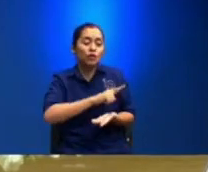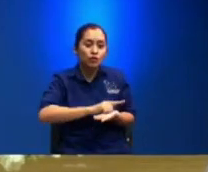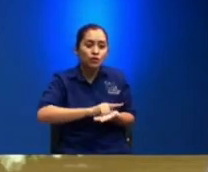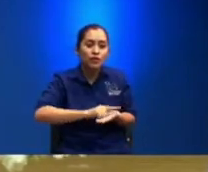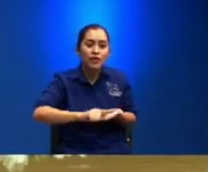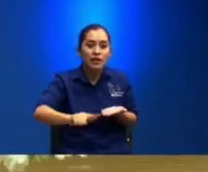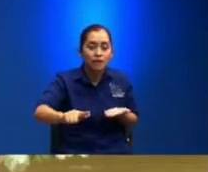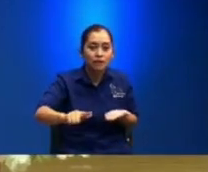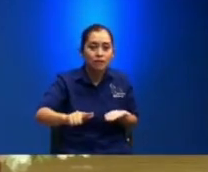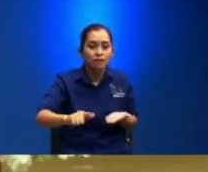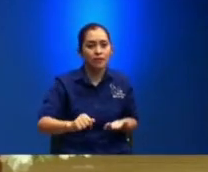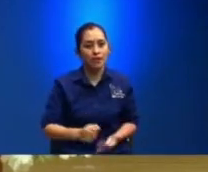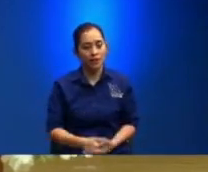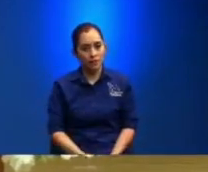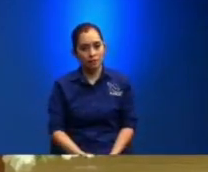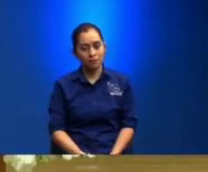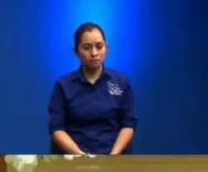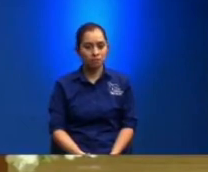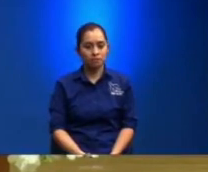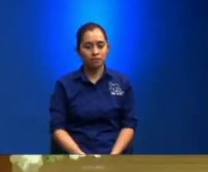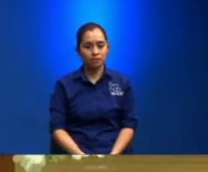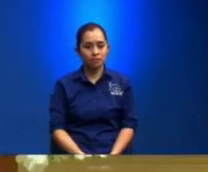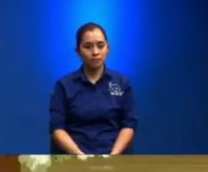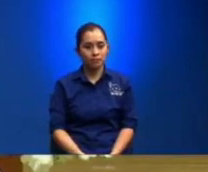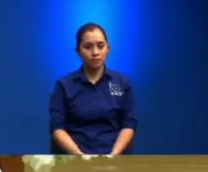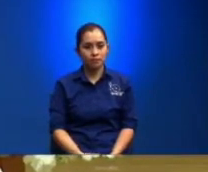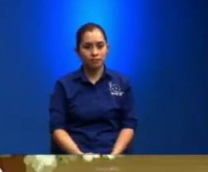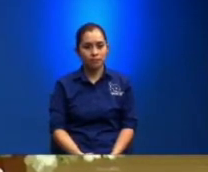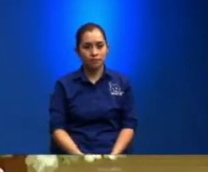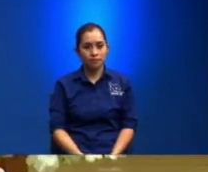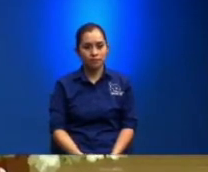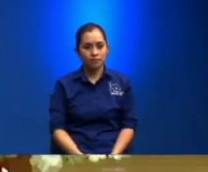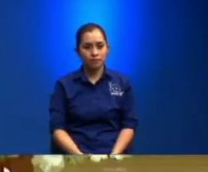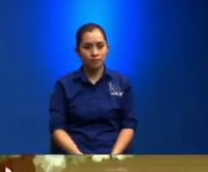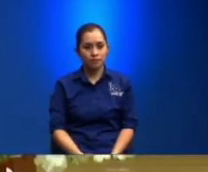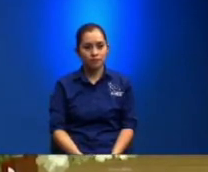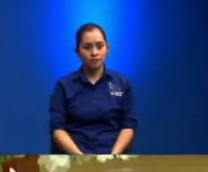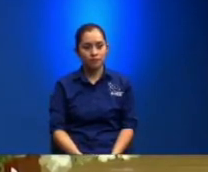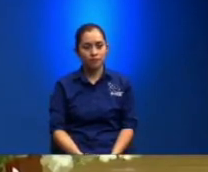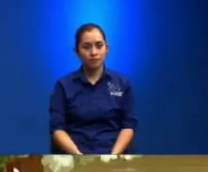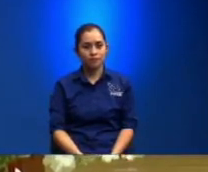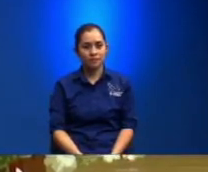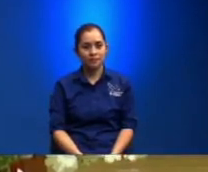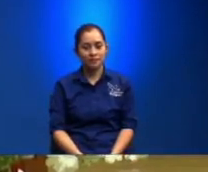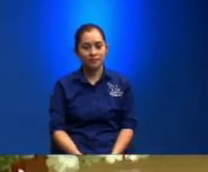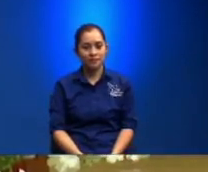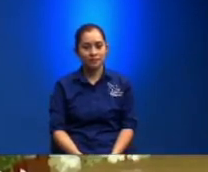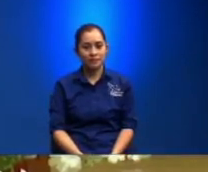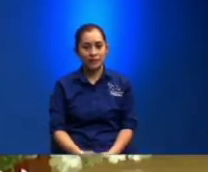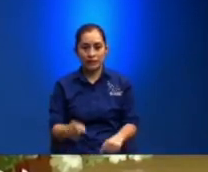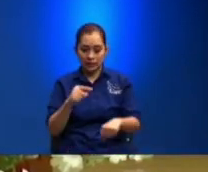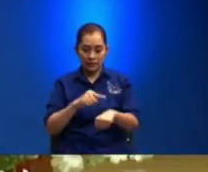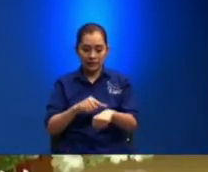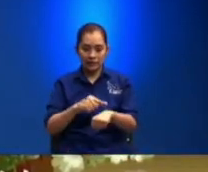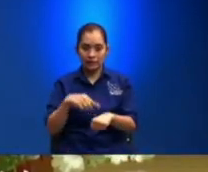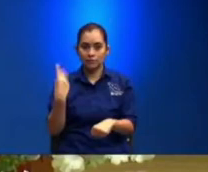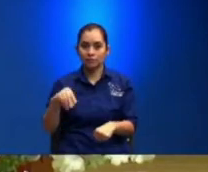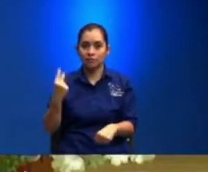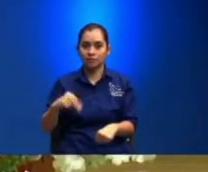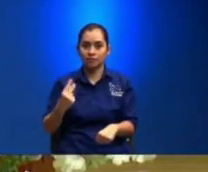que no pegue está la me queda muy poco tiempo para terminar este bueno no pretendo terminar mejor sigo predicando y de negro dejó de ver en el